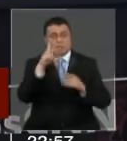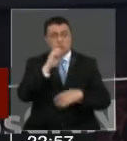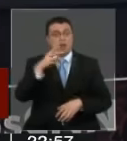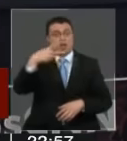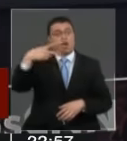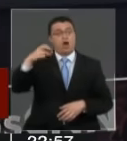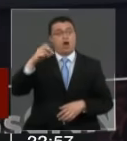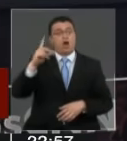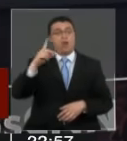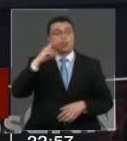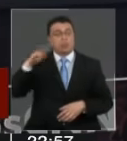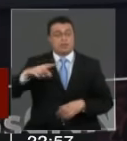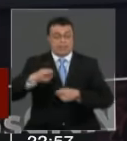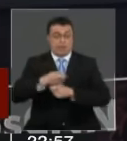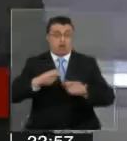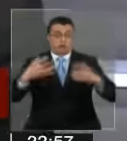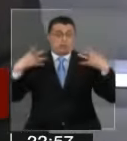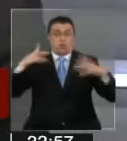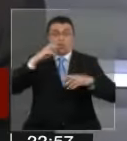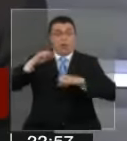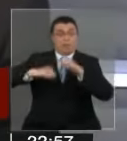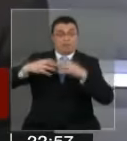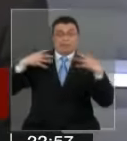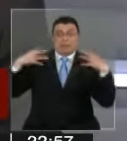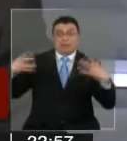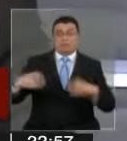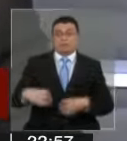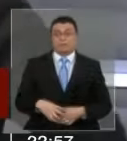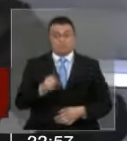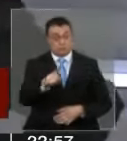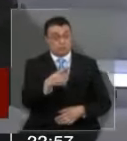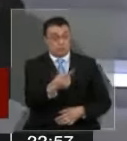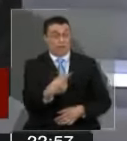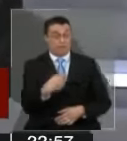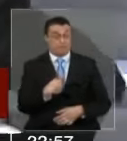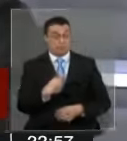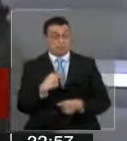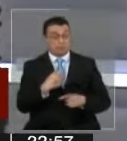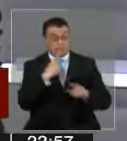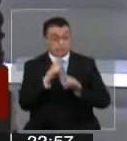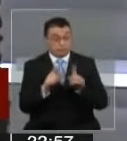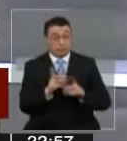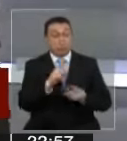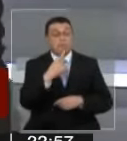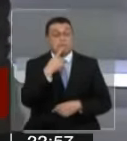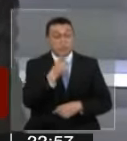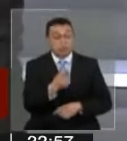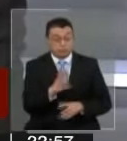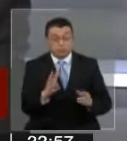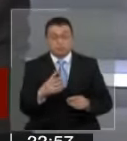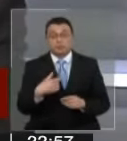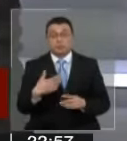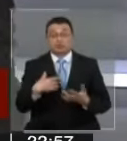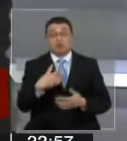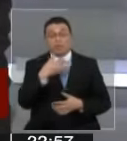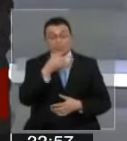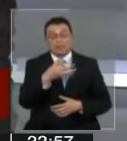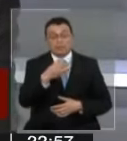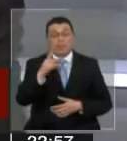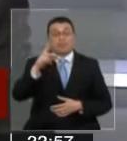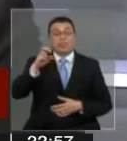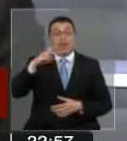holding. Pero me está diciendo a mí como diciendo no, para que reaccione. Ah, como preguntando. No, sí, yo quería ir a lo de Daniel